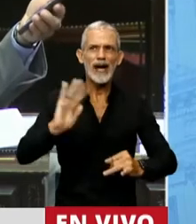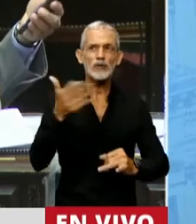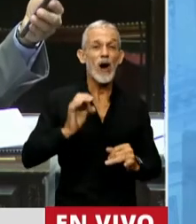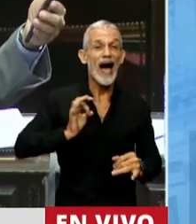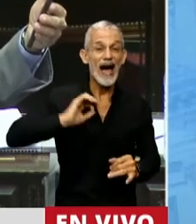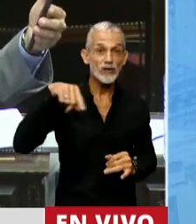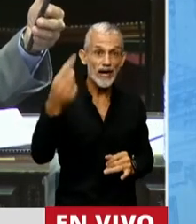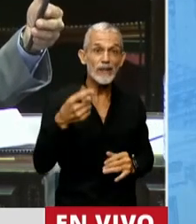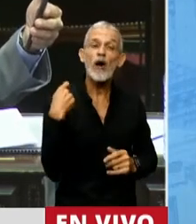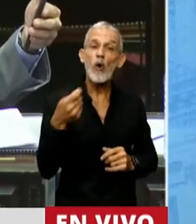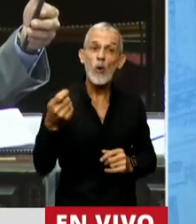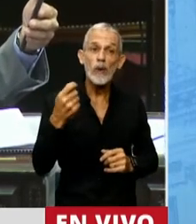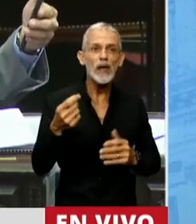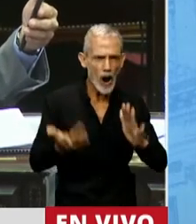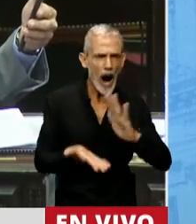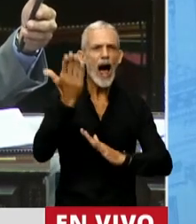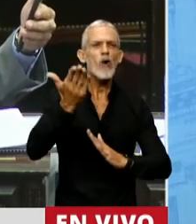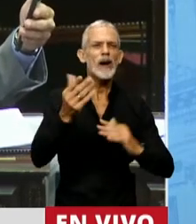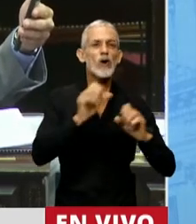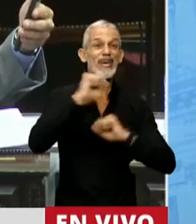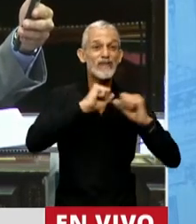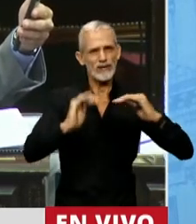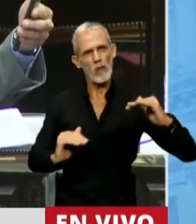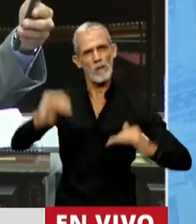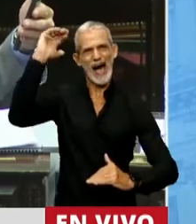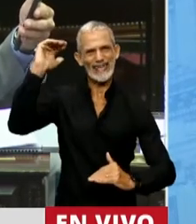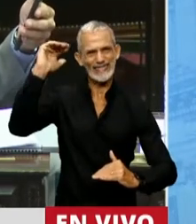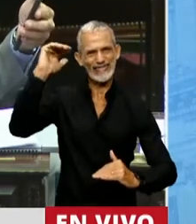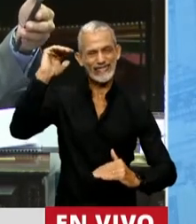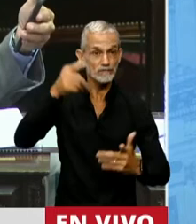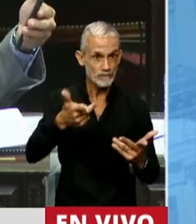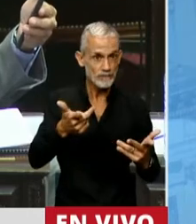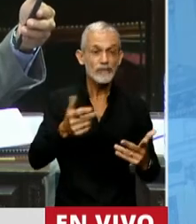año que viene los jubilados van a tener aumentos por encima de la inflación y que los